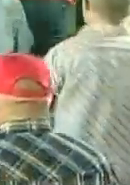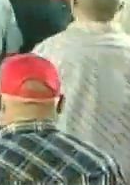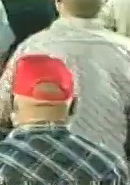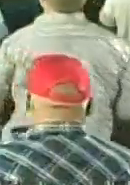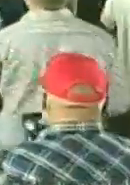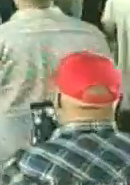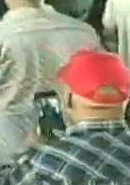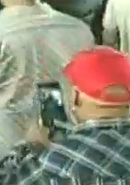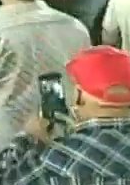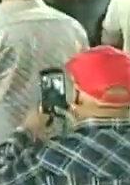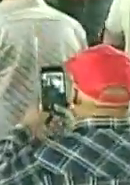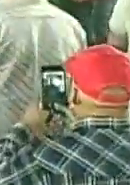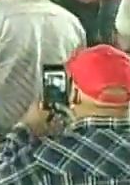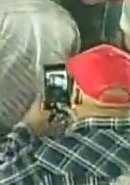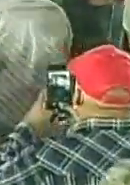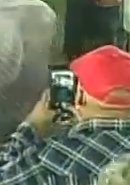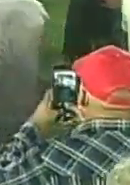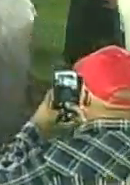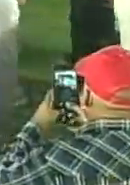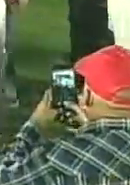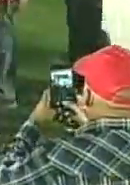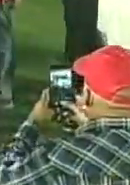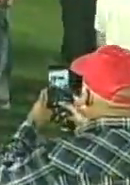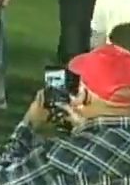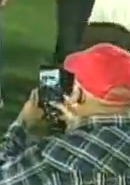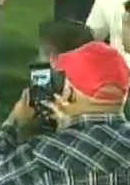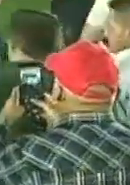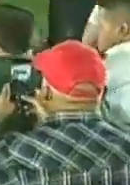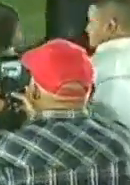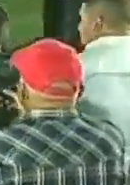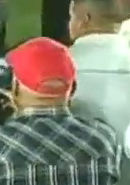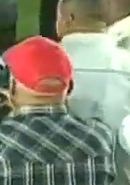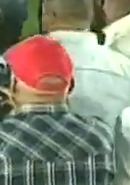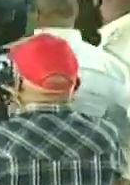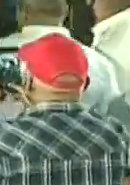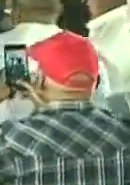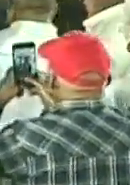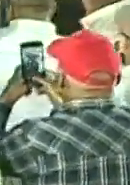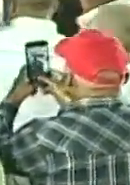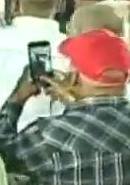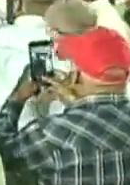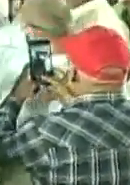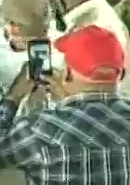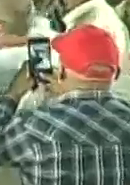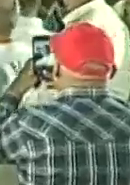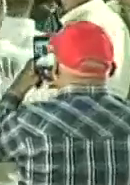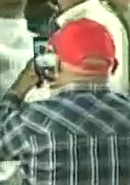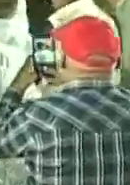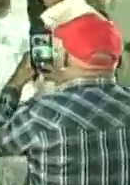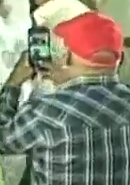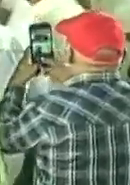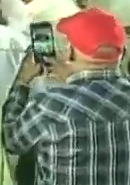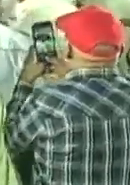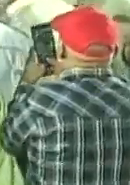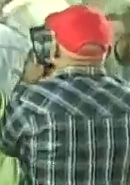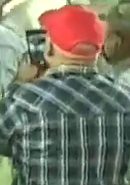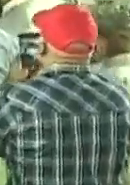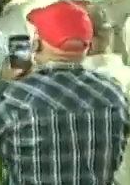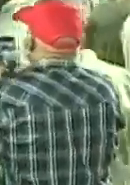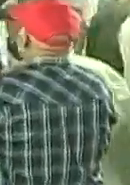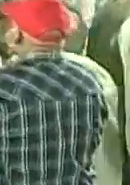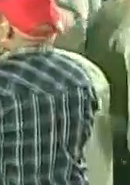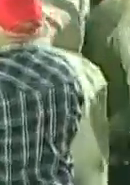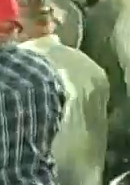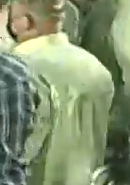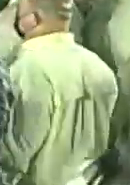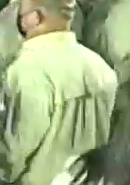ay, todo el alma me la embriagas. El título de coplero me lo gané en Guanaguana. Caripito me abrazó con el